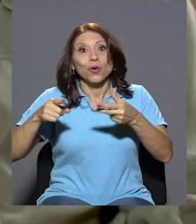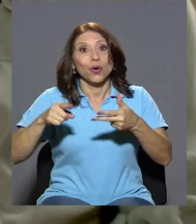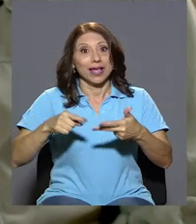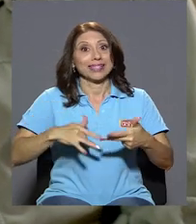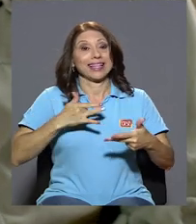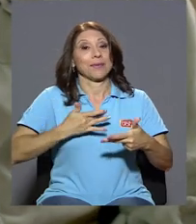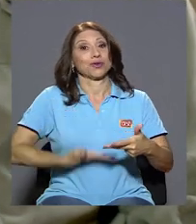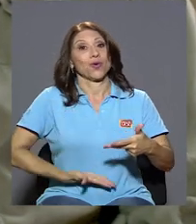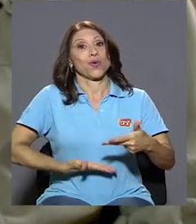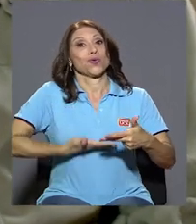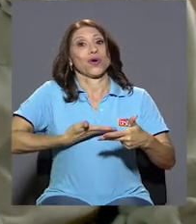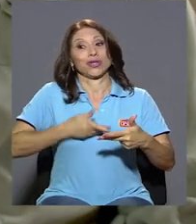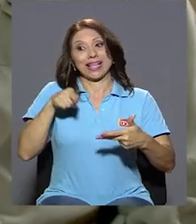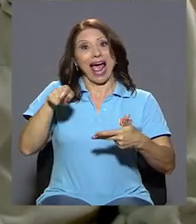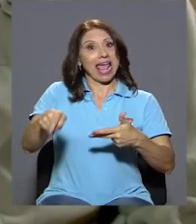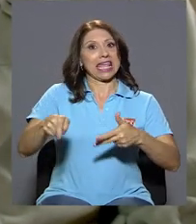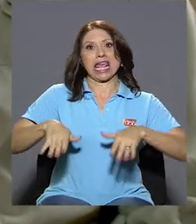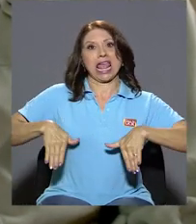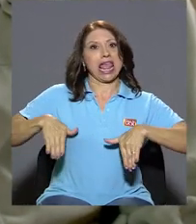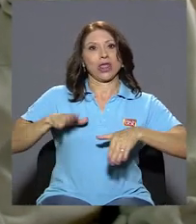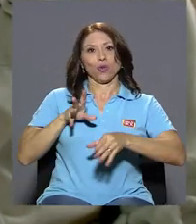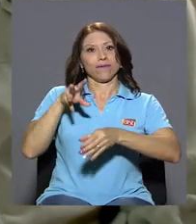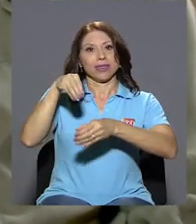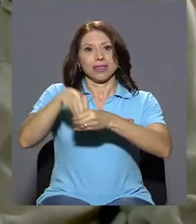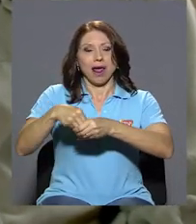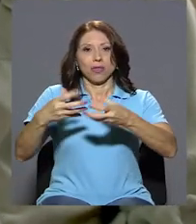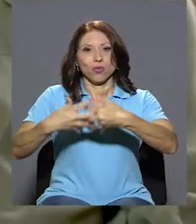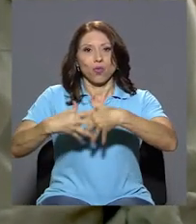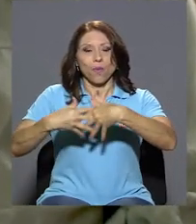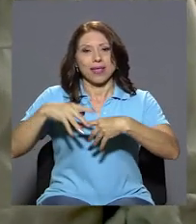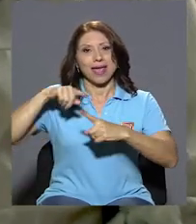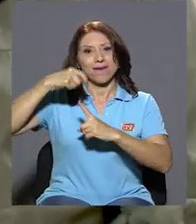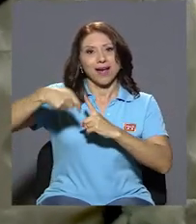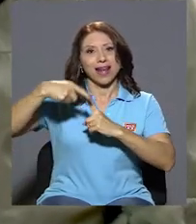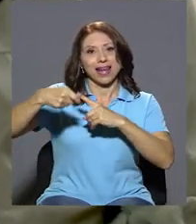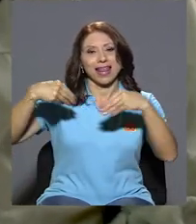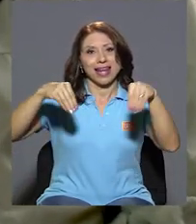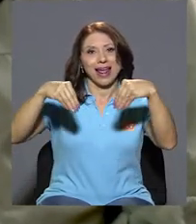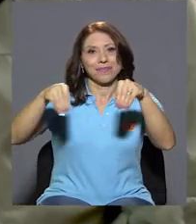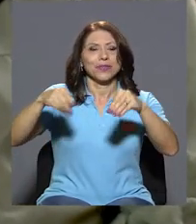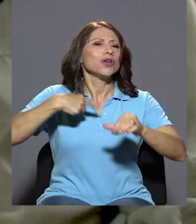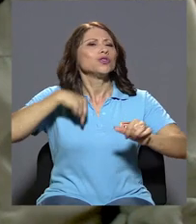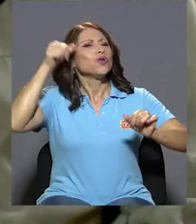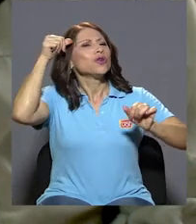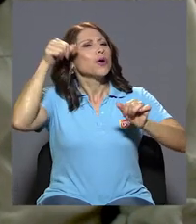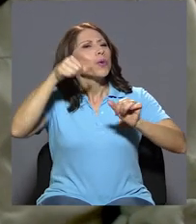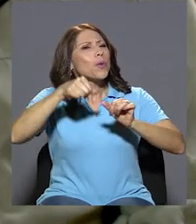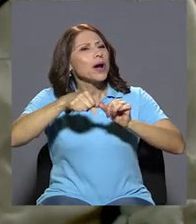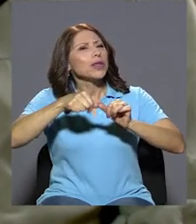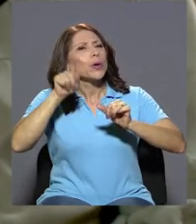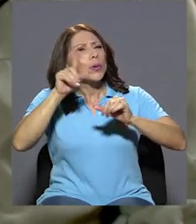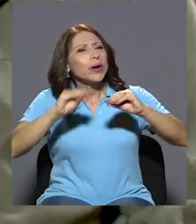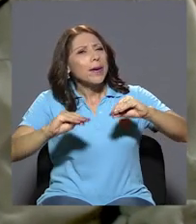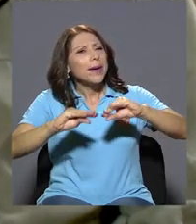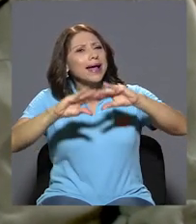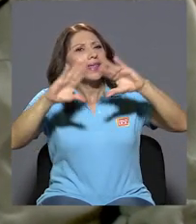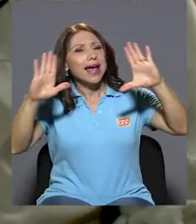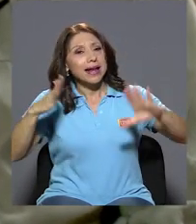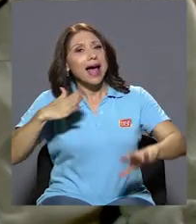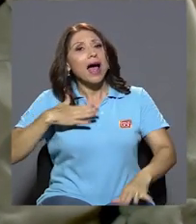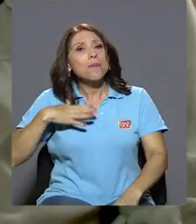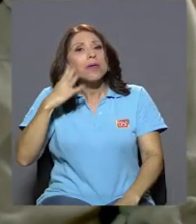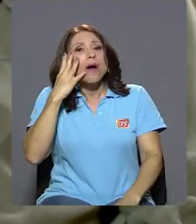orgullosos de que la vana compañía bananera no ha entrado ahí y recuerdo entonces a mi abuelo una